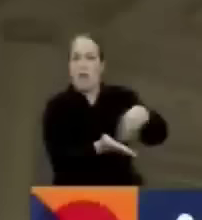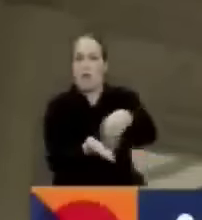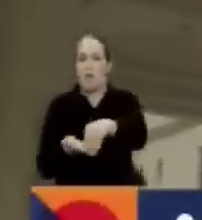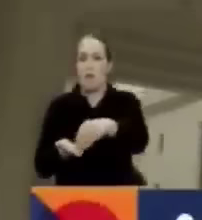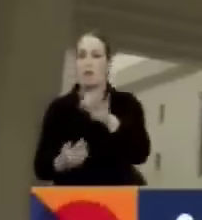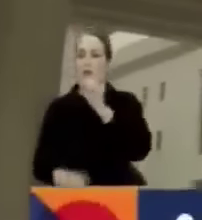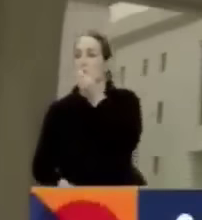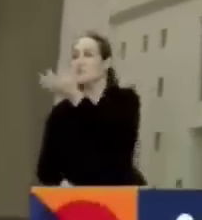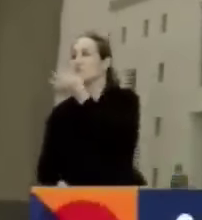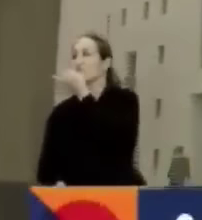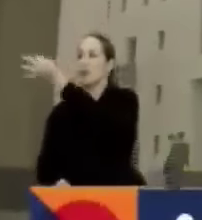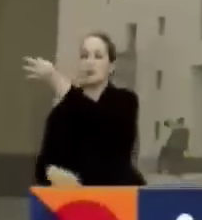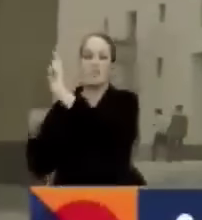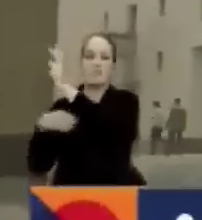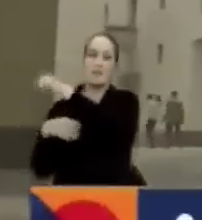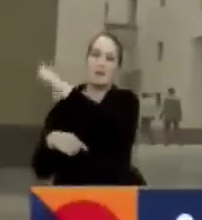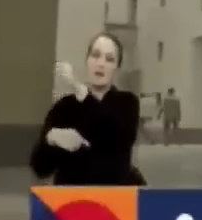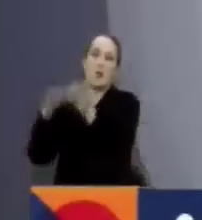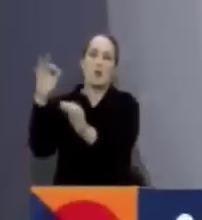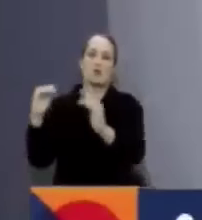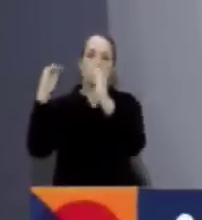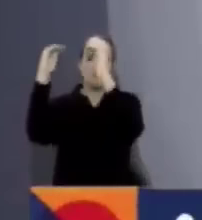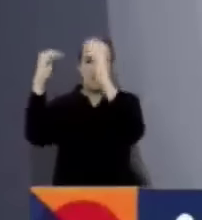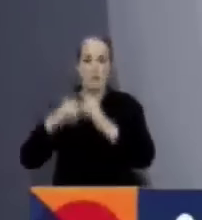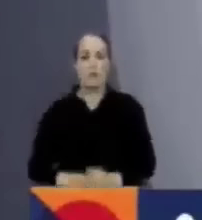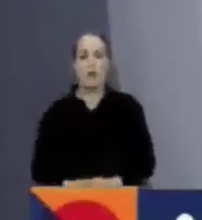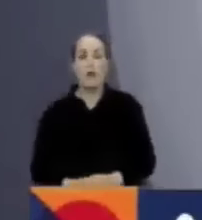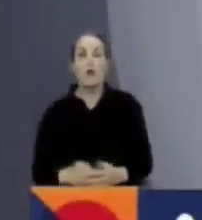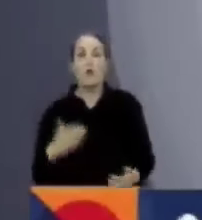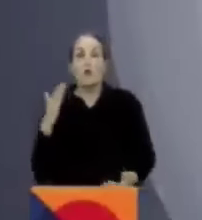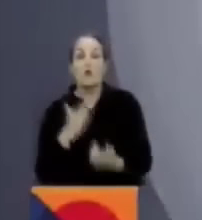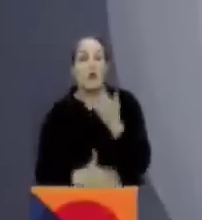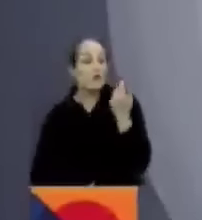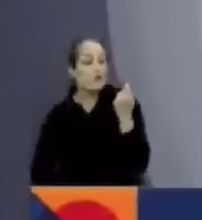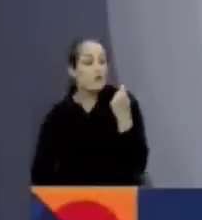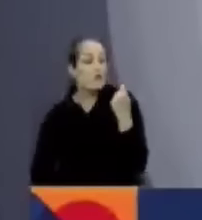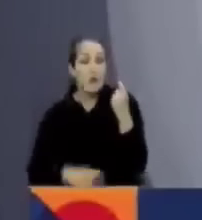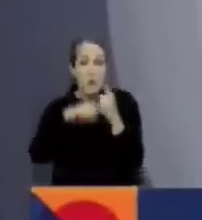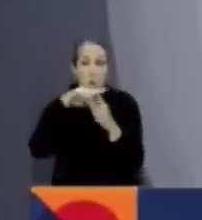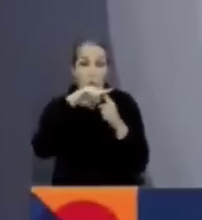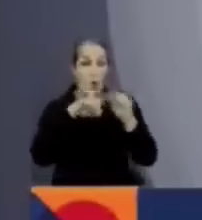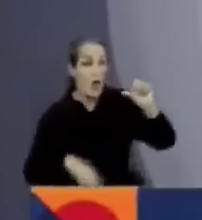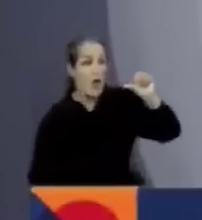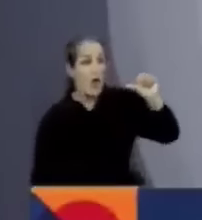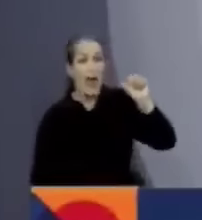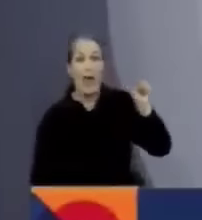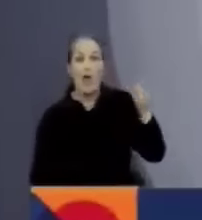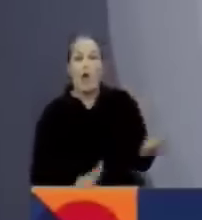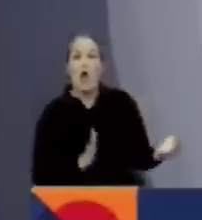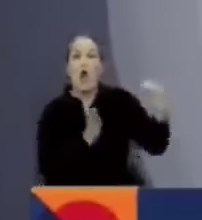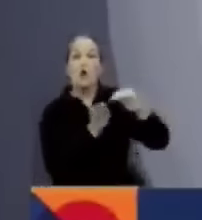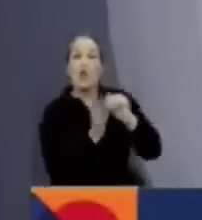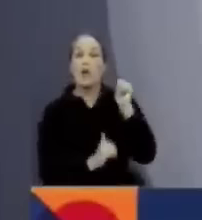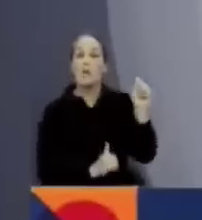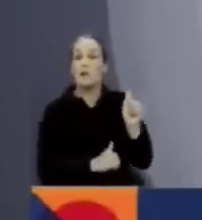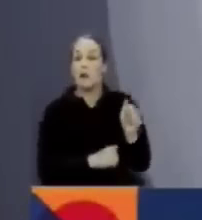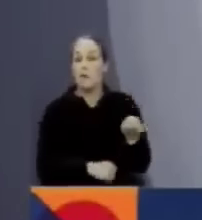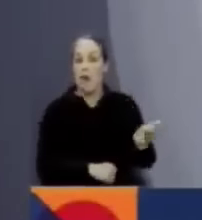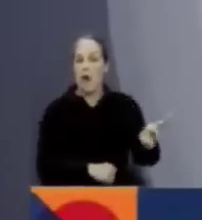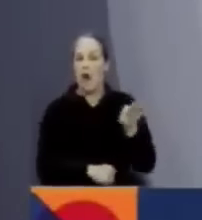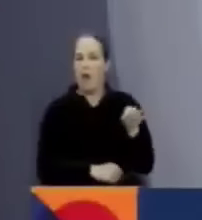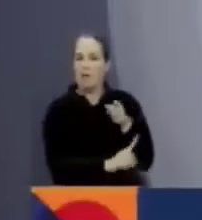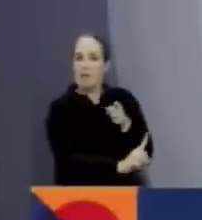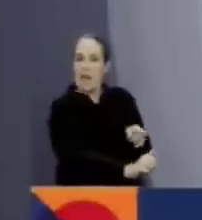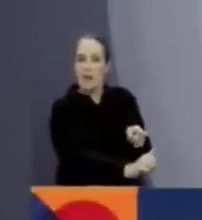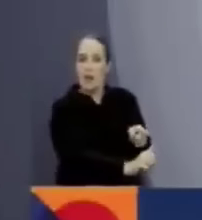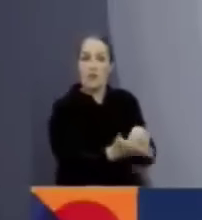conocimiento de la Corte Suprema de Justicia. Incluimos un nuevo hecho, y es que hace pocos días la Procuradora nuevamente entregó a dedo y sin ningún proceso de selección